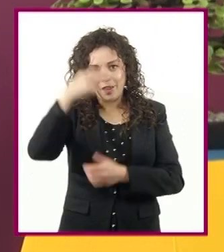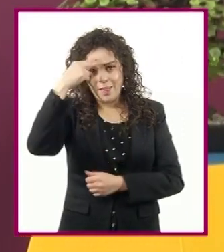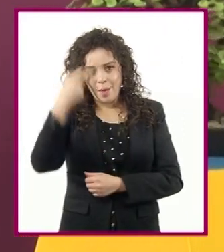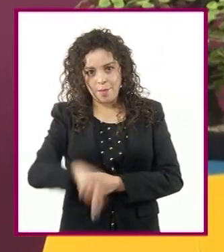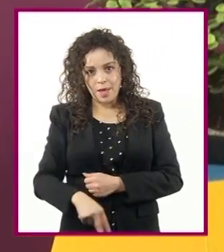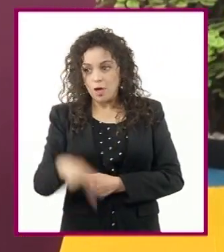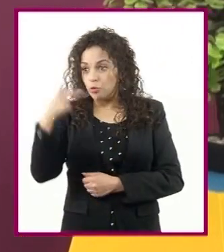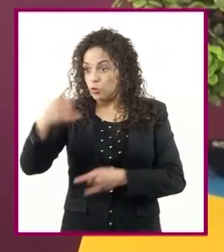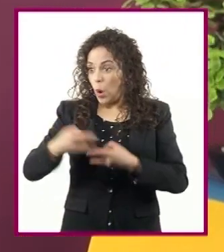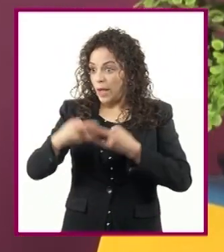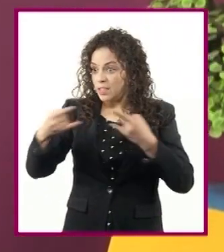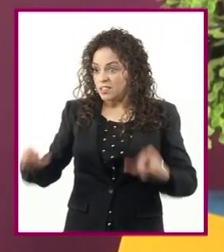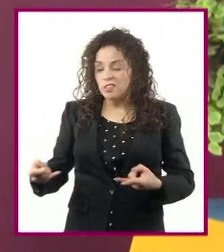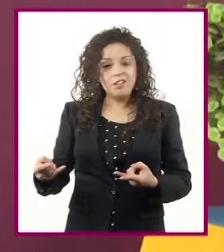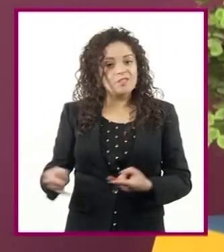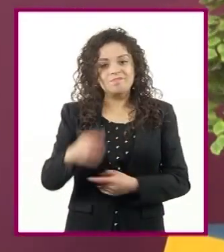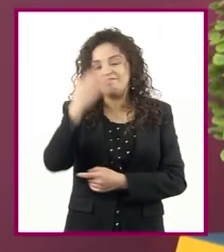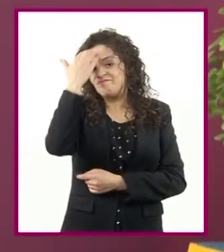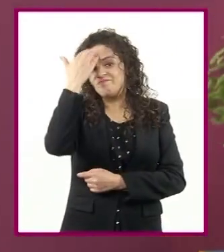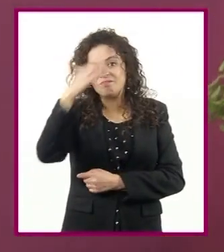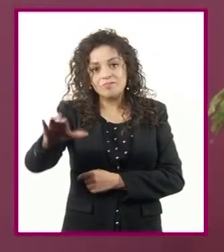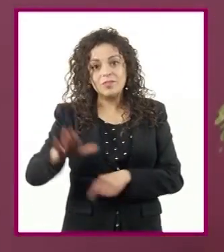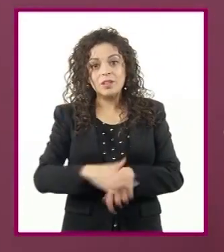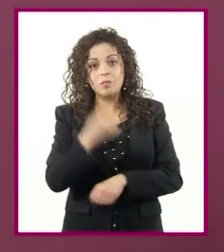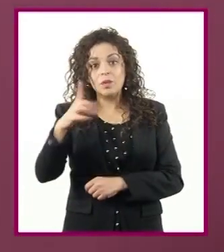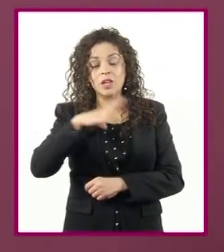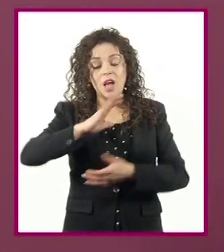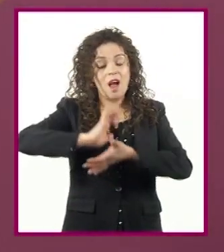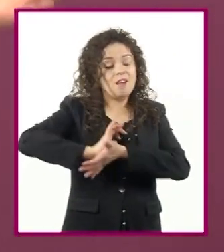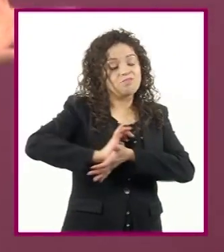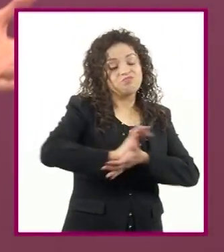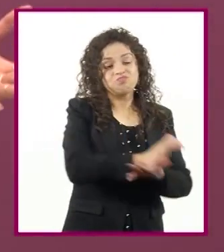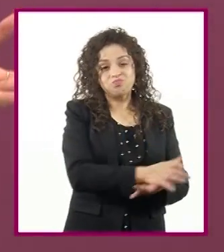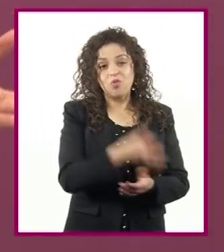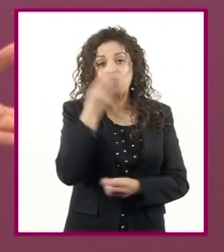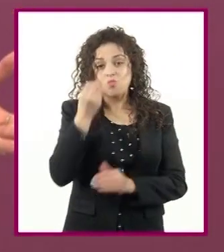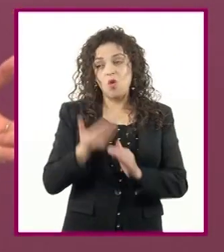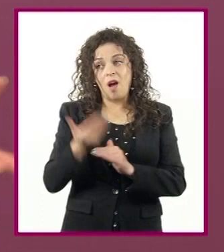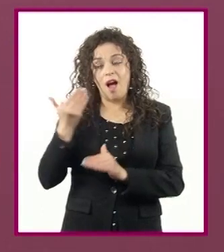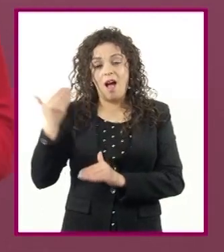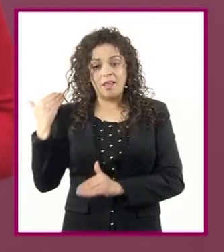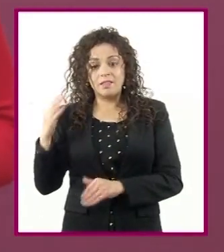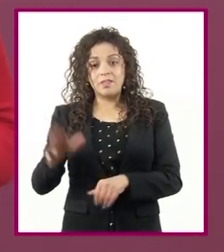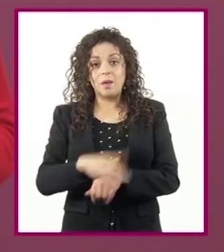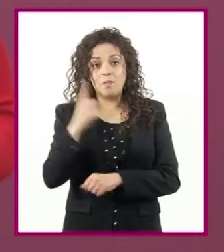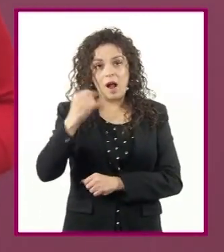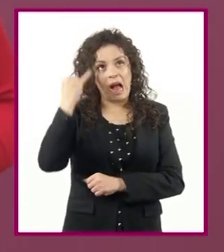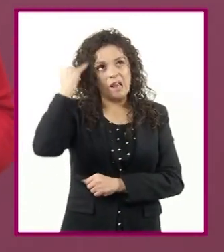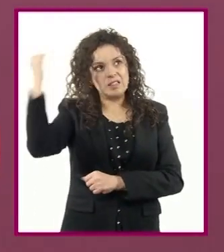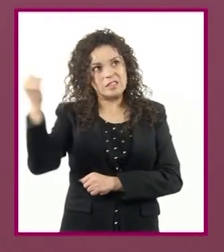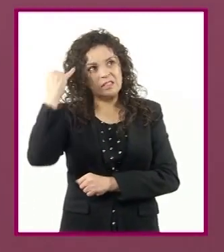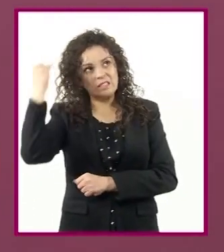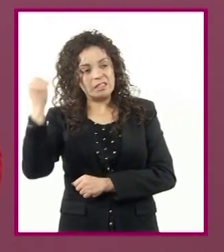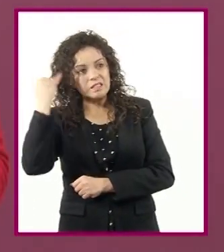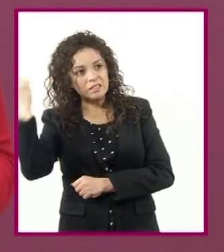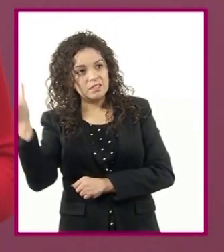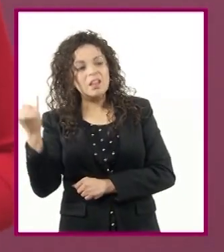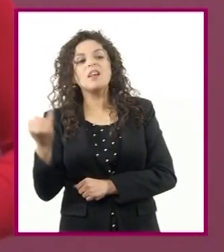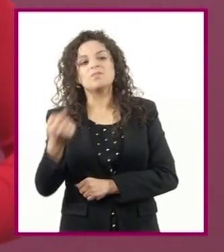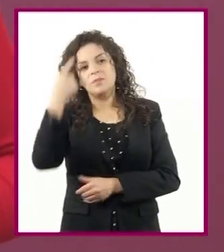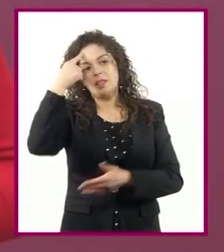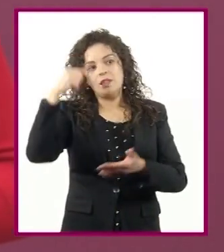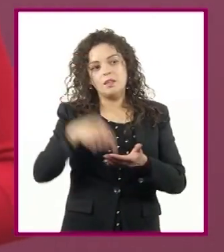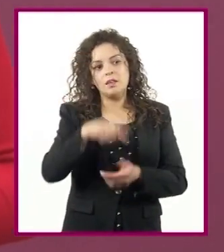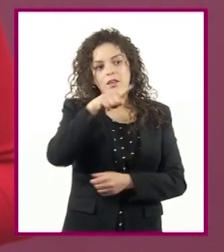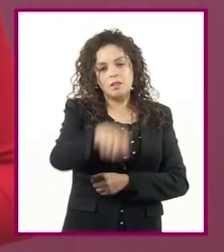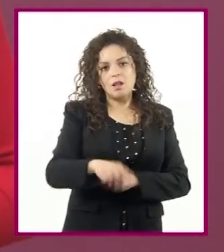es casi desconocida por la discriminación que recibían, pues por prejuicios se les consideraba contrabandistas